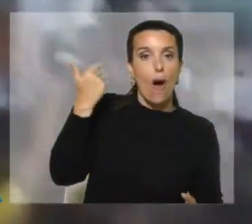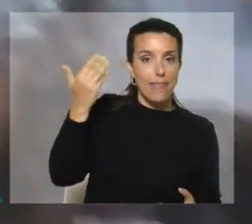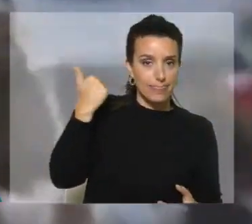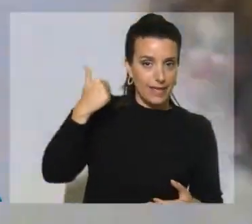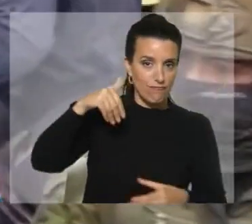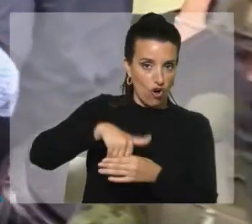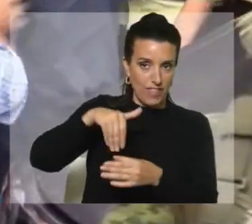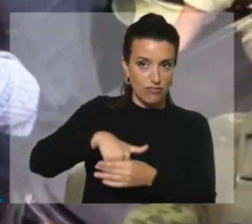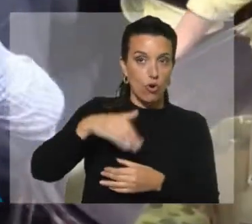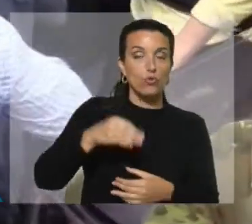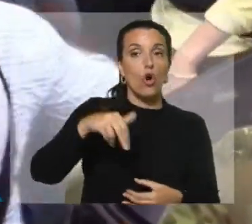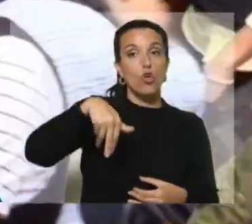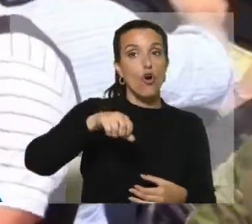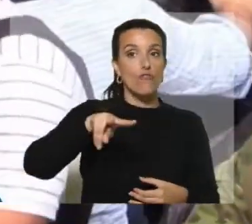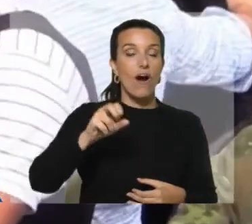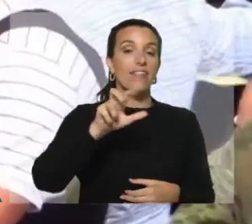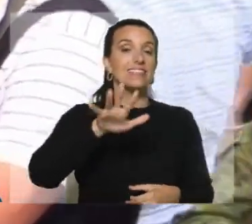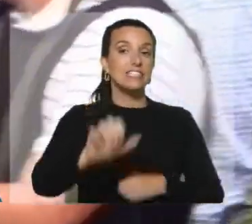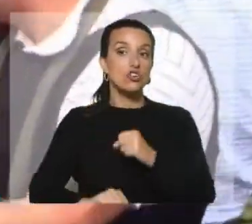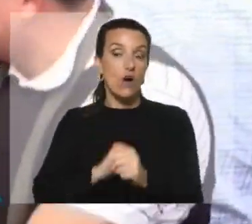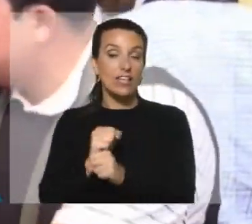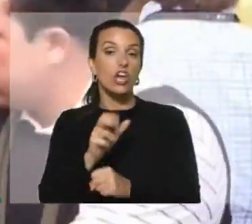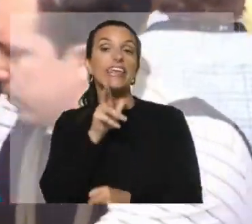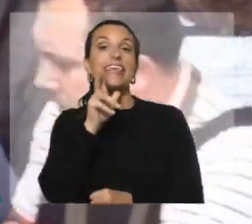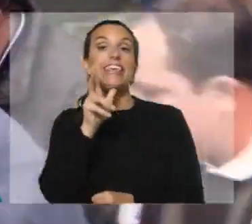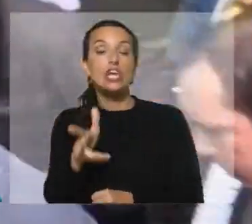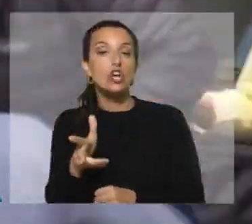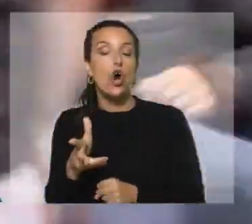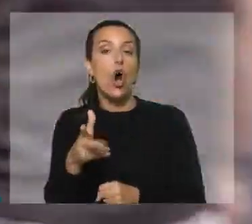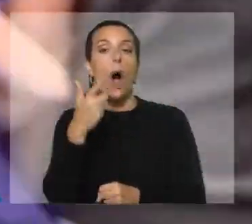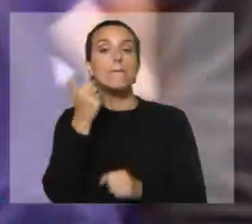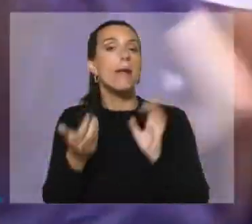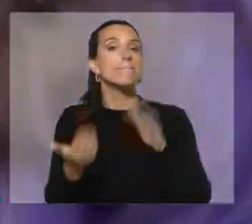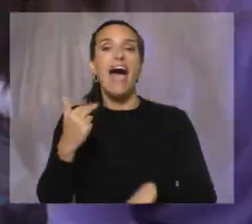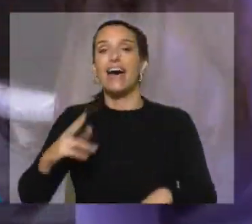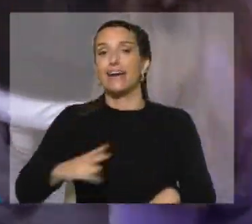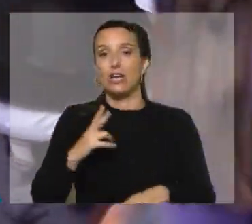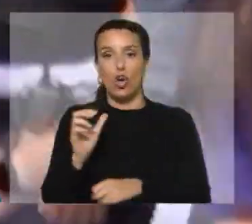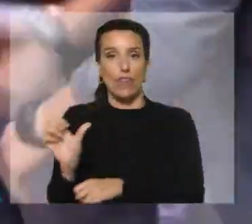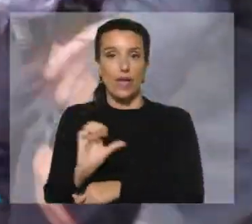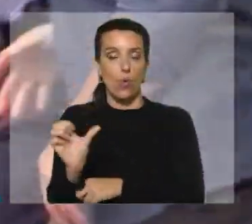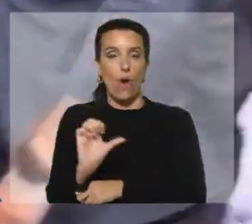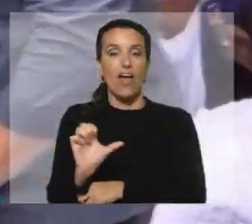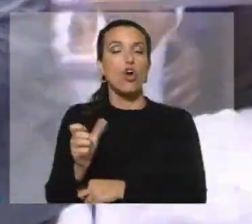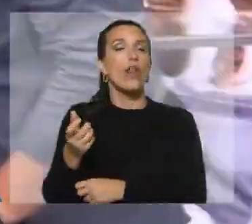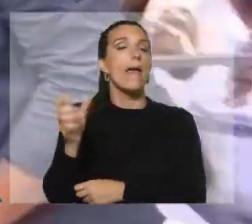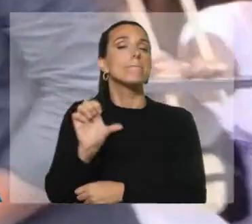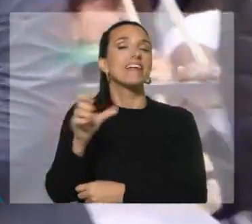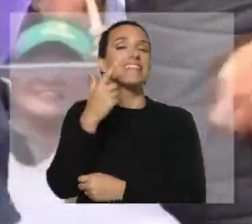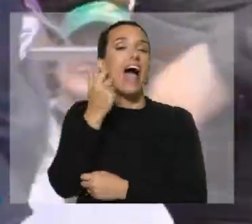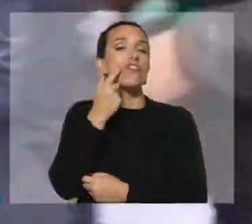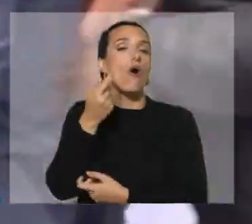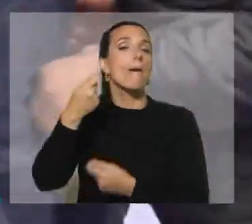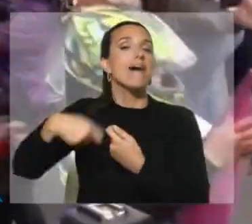vuelta Novoa de 35 años es hijo del hombre más rico de Ecuador el empresario Bananero Álvaro nov quien se